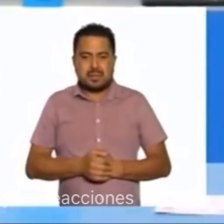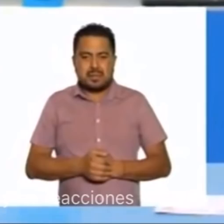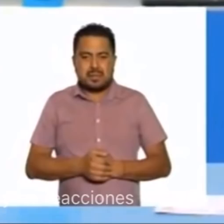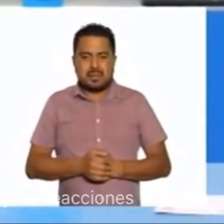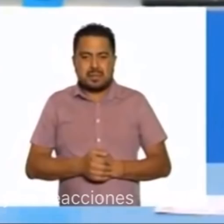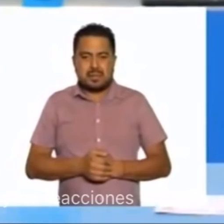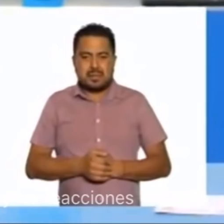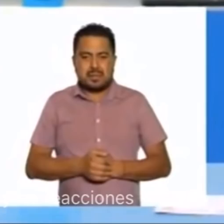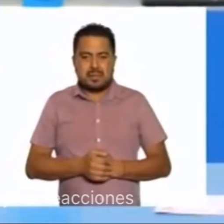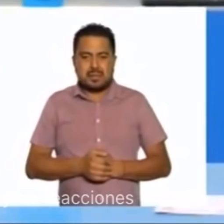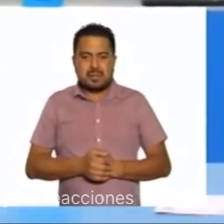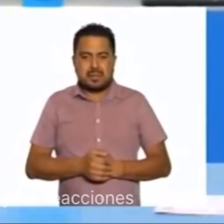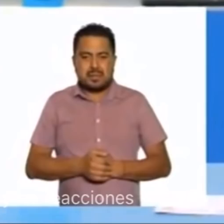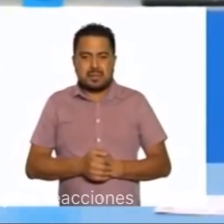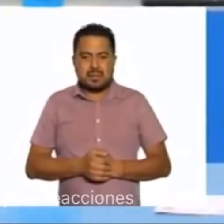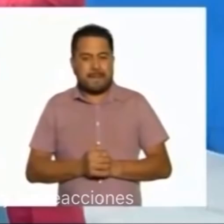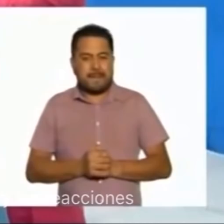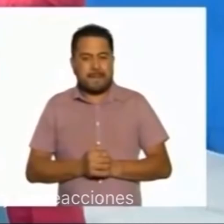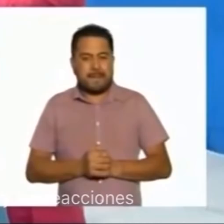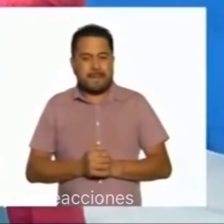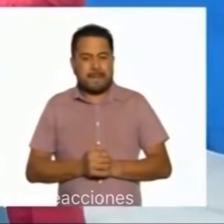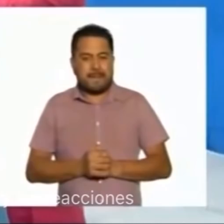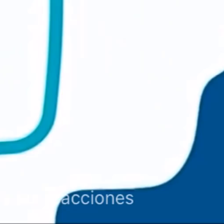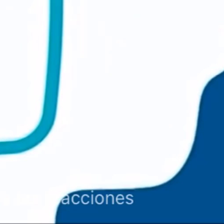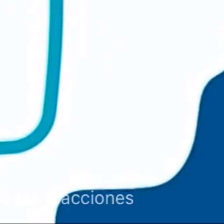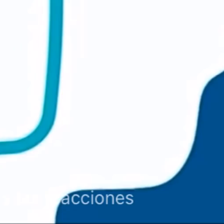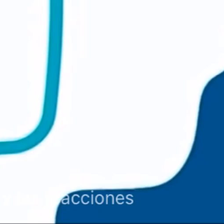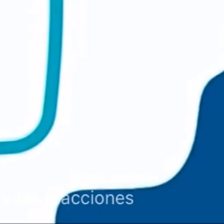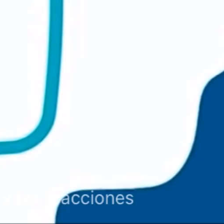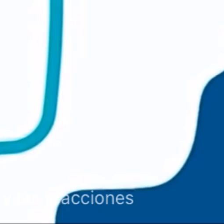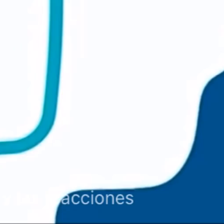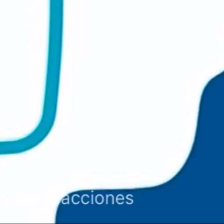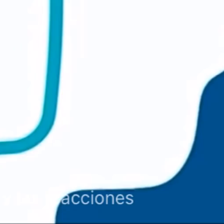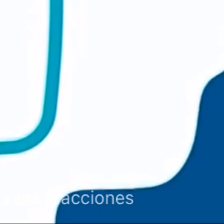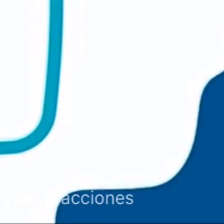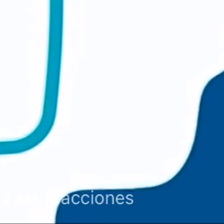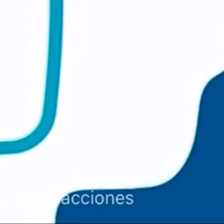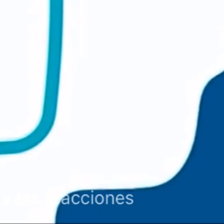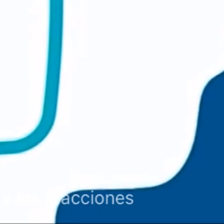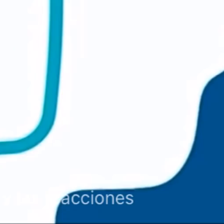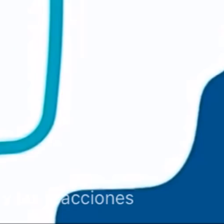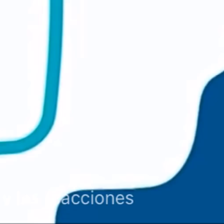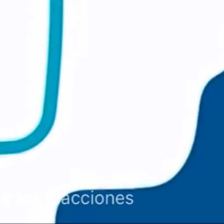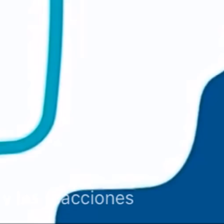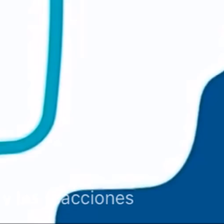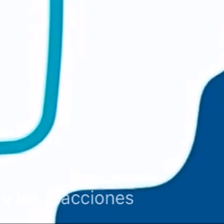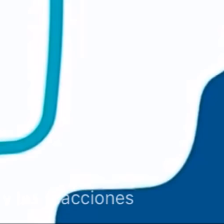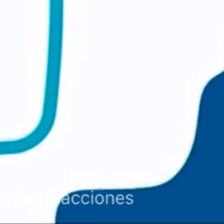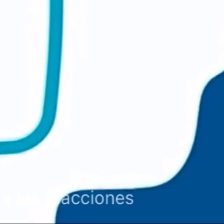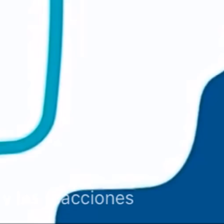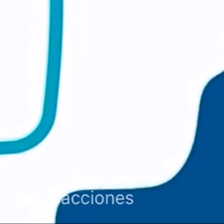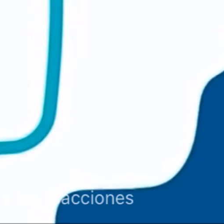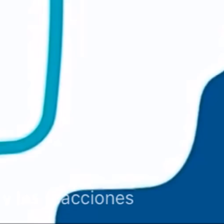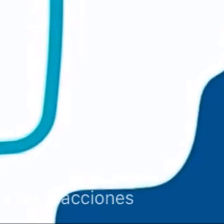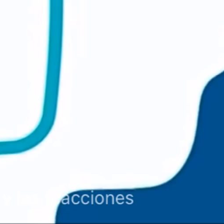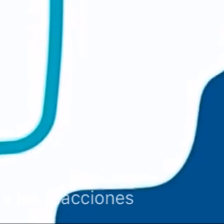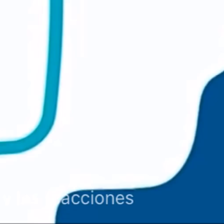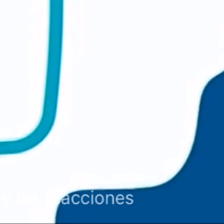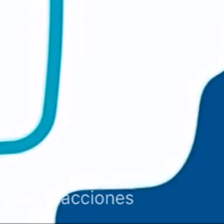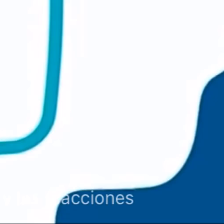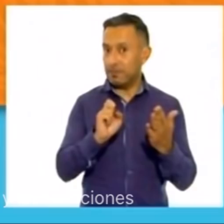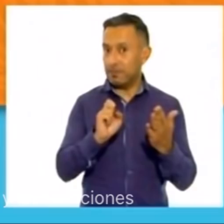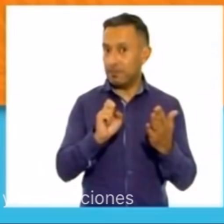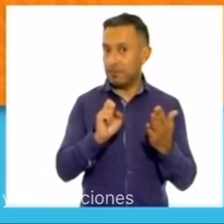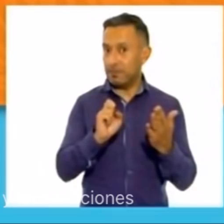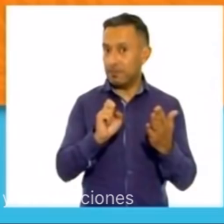Raulito nos resume la clase en una canción rapeada. Seguimos con lengua materna. El tema es artículos de divulgación. El